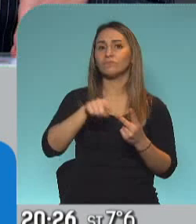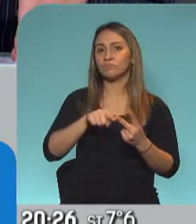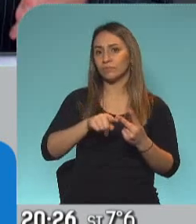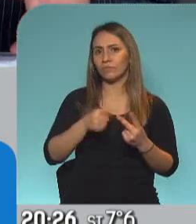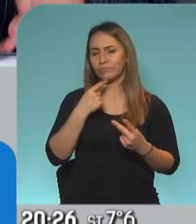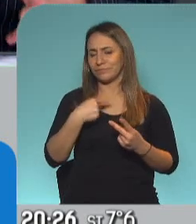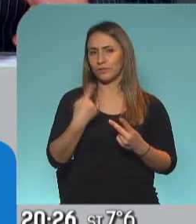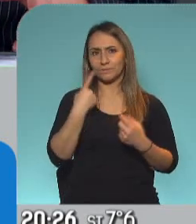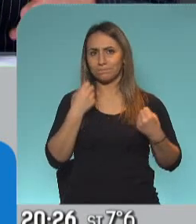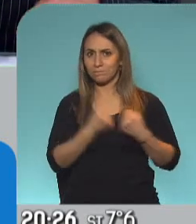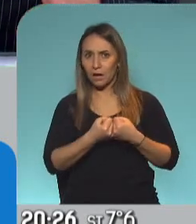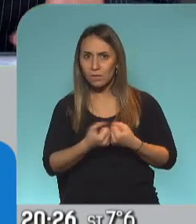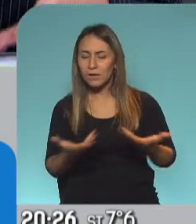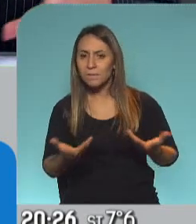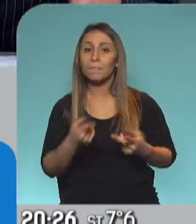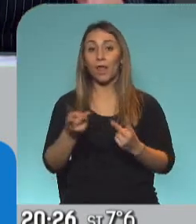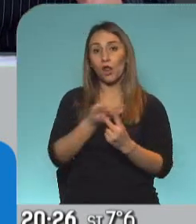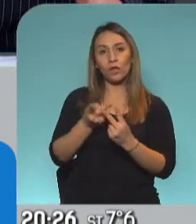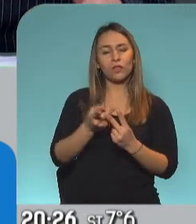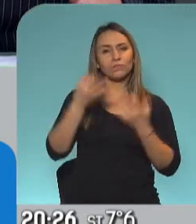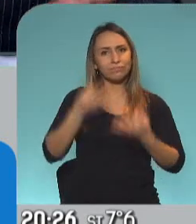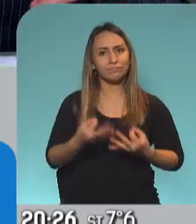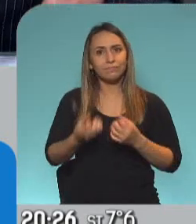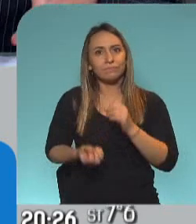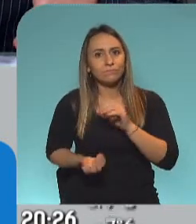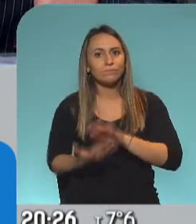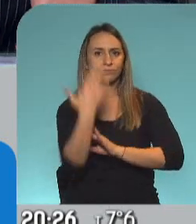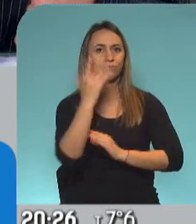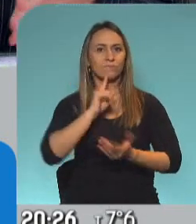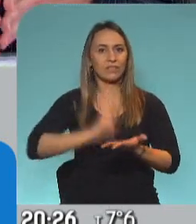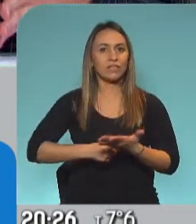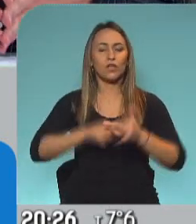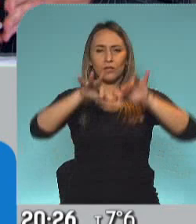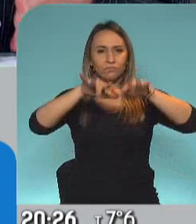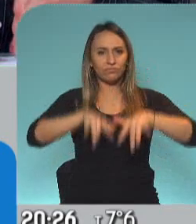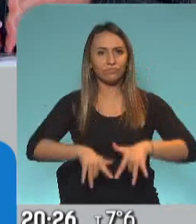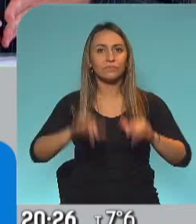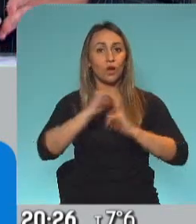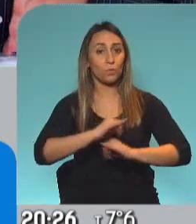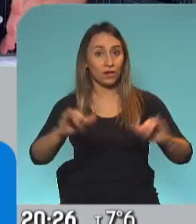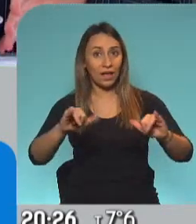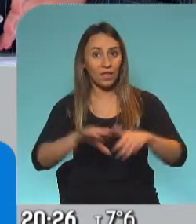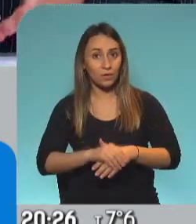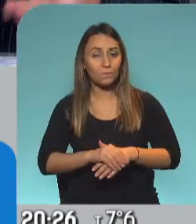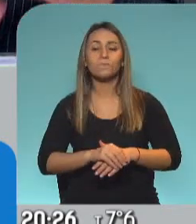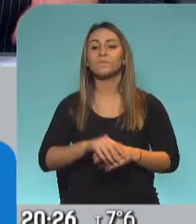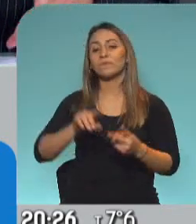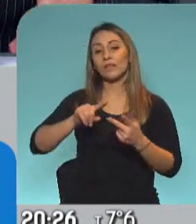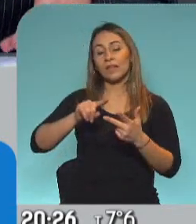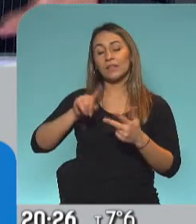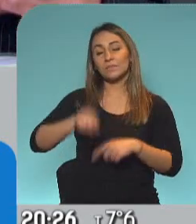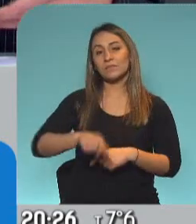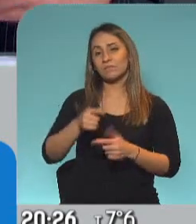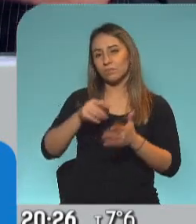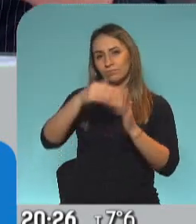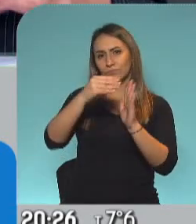este caso, ellos dos fueron los impulsores, también la coalición cívica, del comunicado. Se habla de Hernán Iglesias Ilia, sabemos